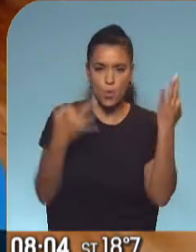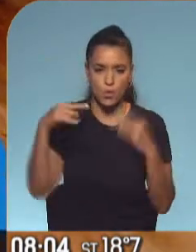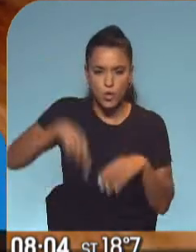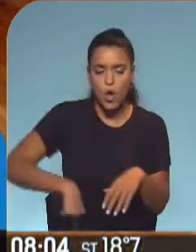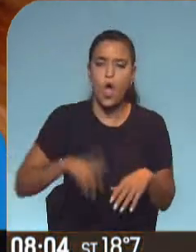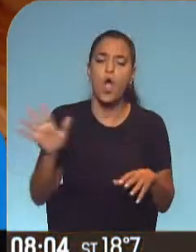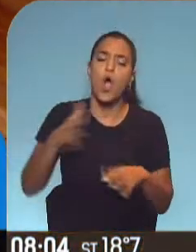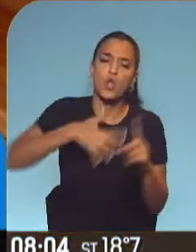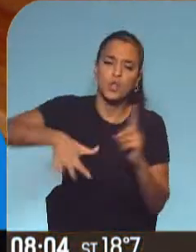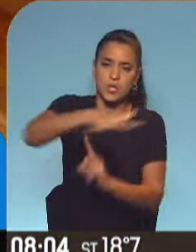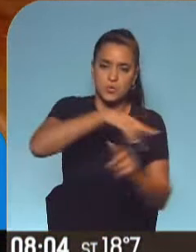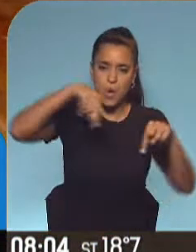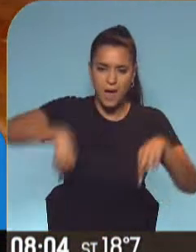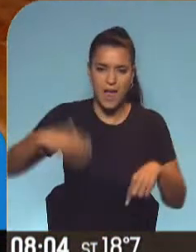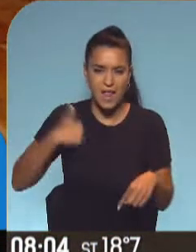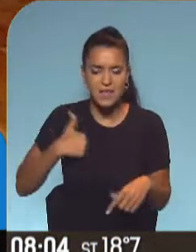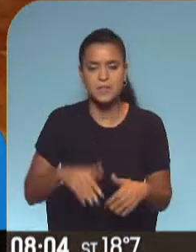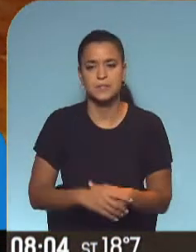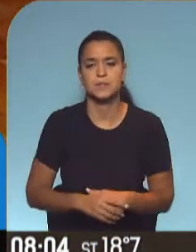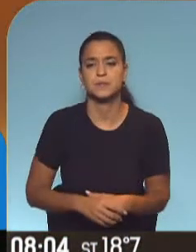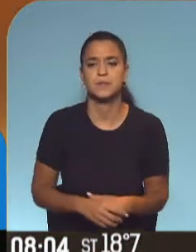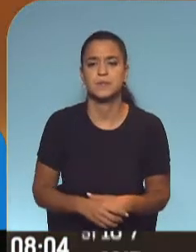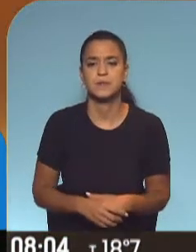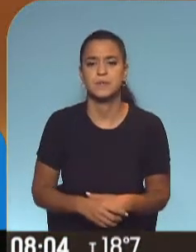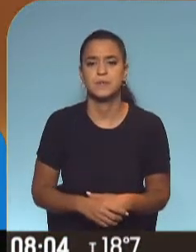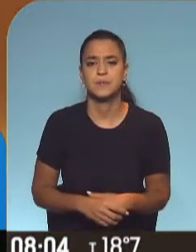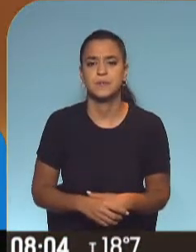contexto general que se da aquí en la Argentina.